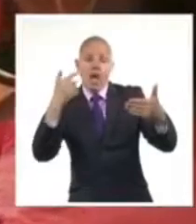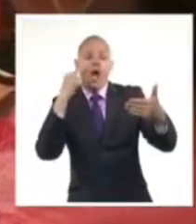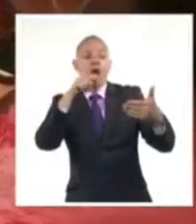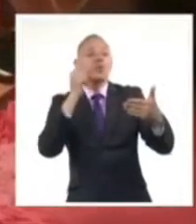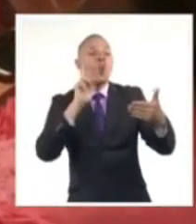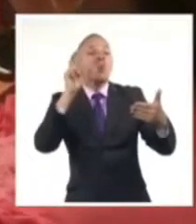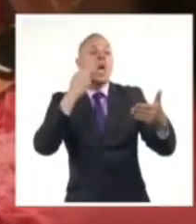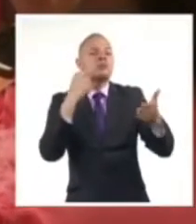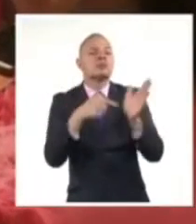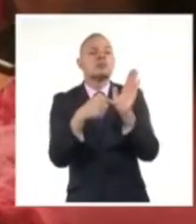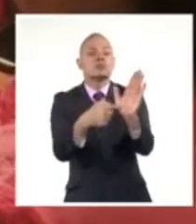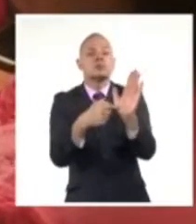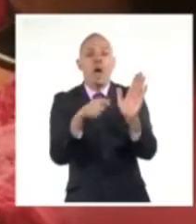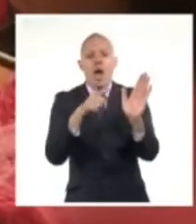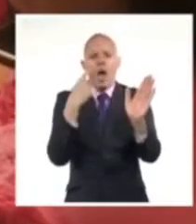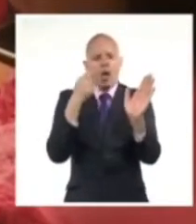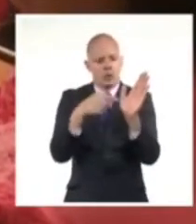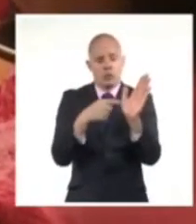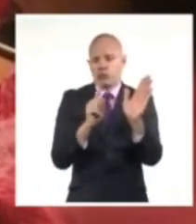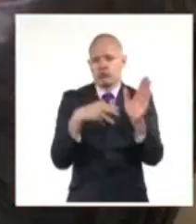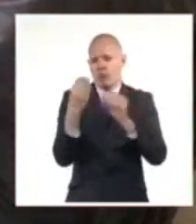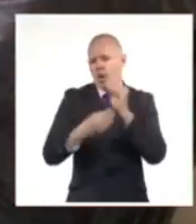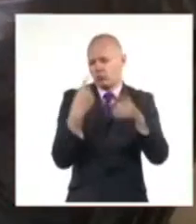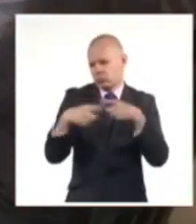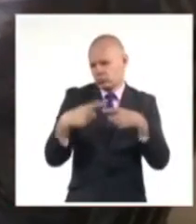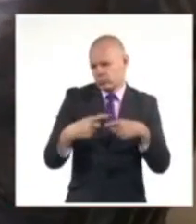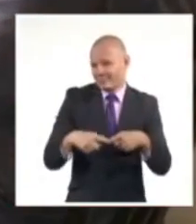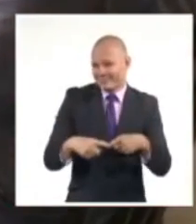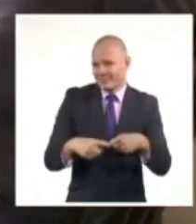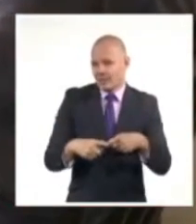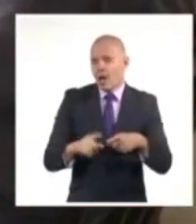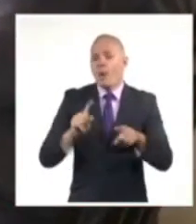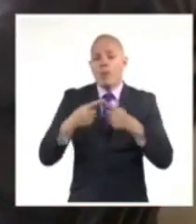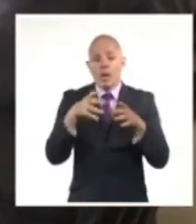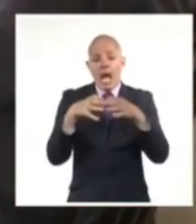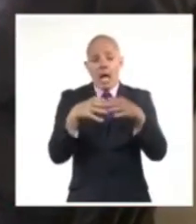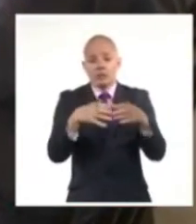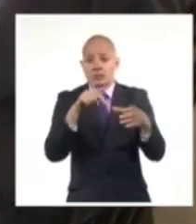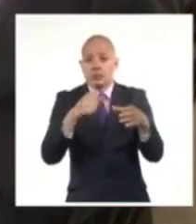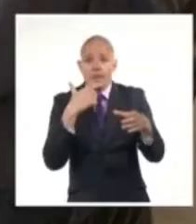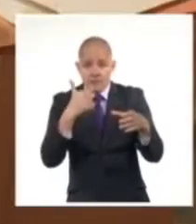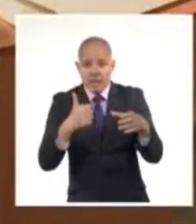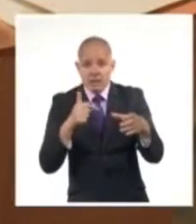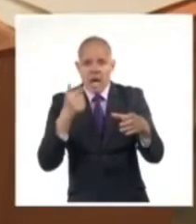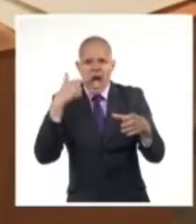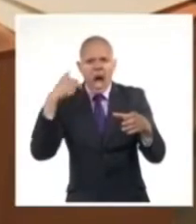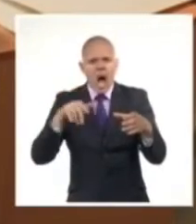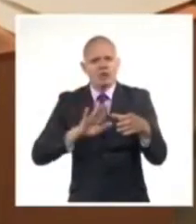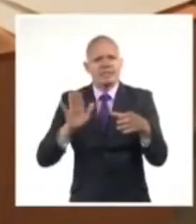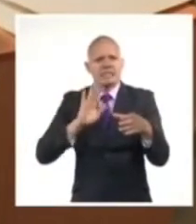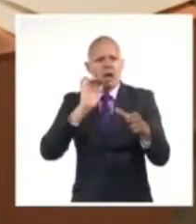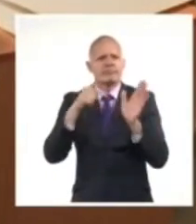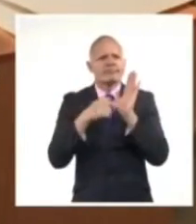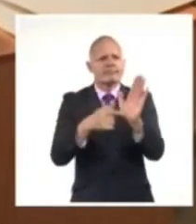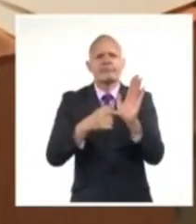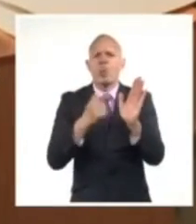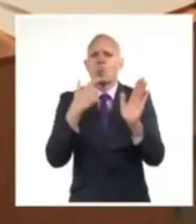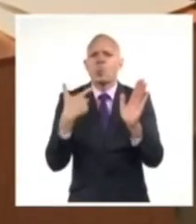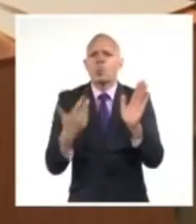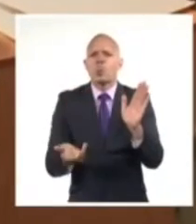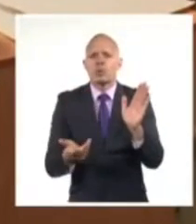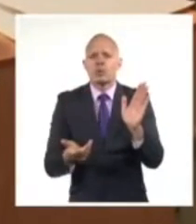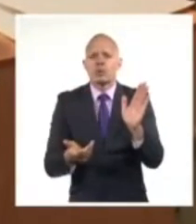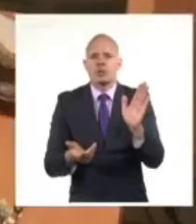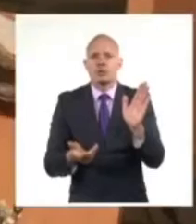que reúnen esta sociedad científica en especial. Porque es significativo los resultados de las investigaciones que ante este momento nosotros teníamos